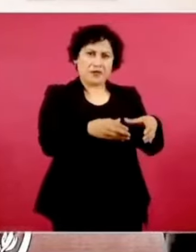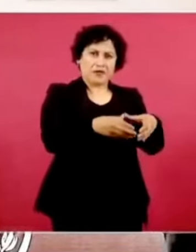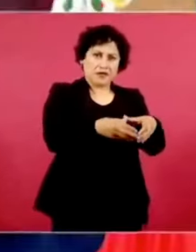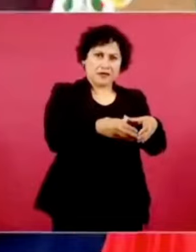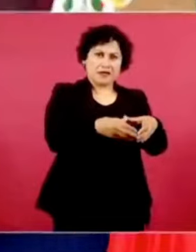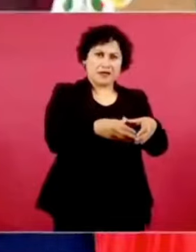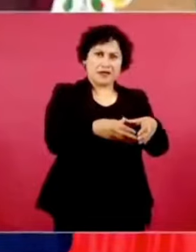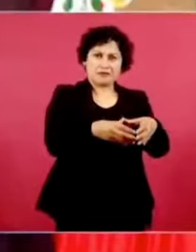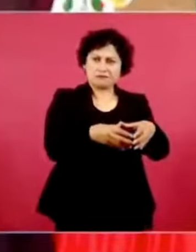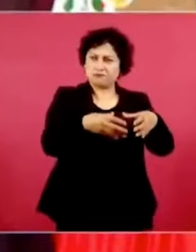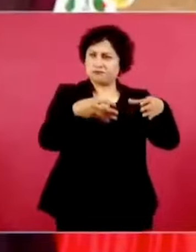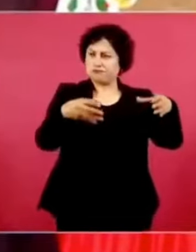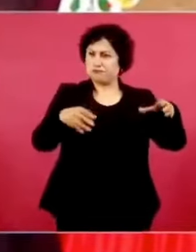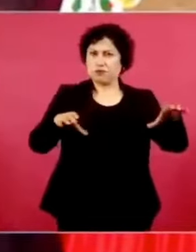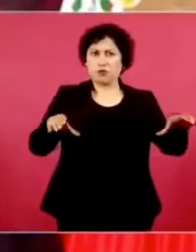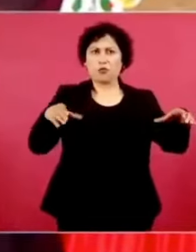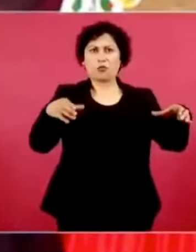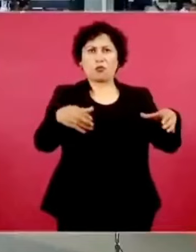Esa es una vertiente